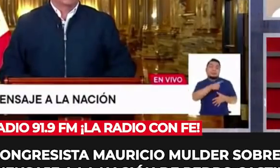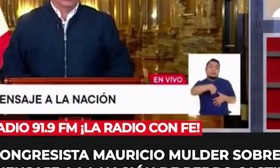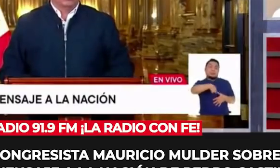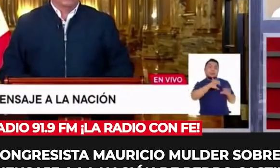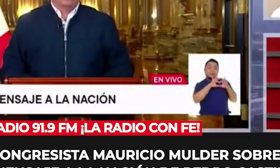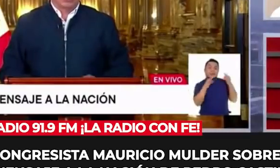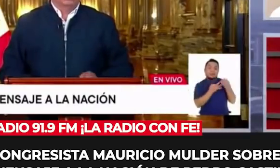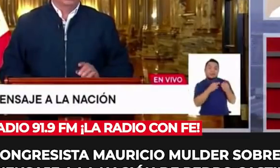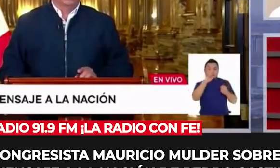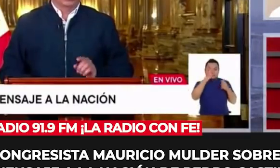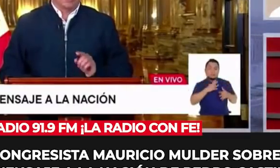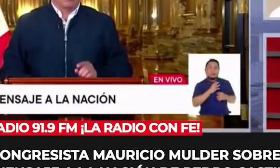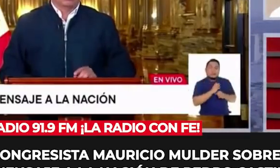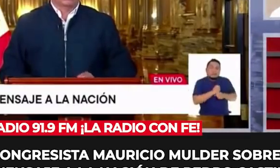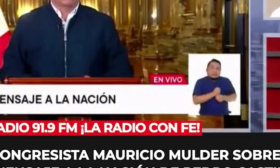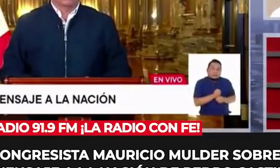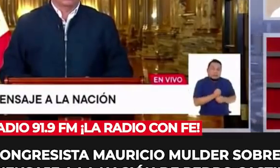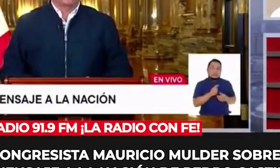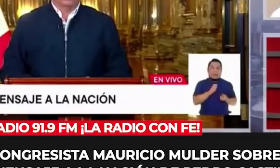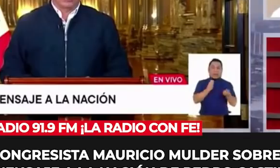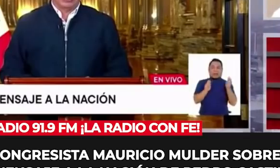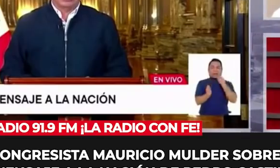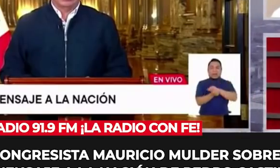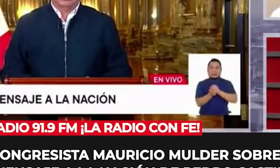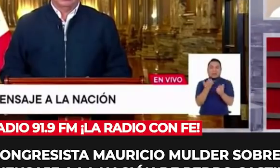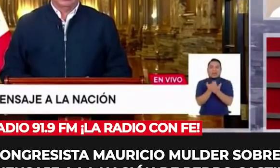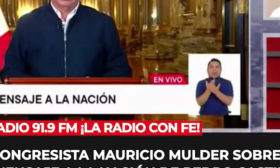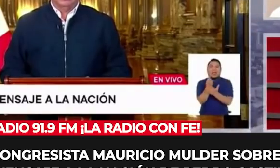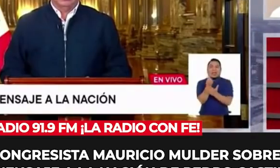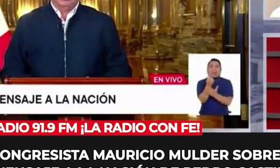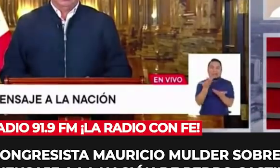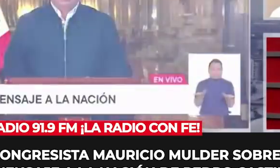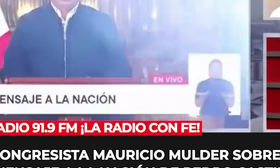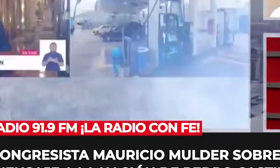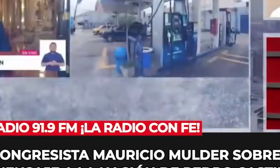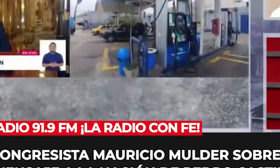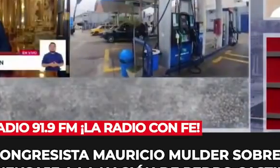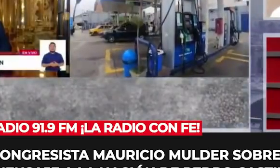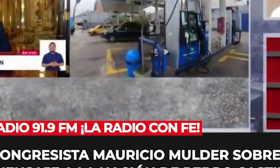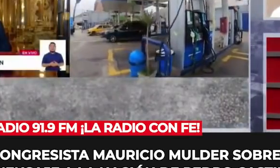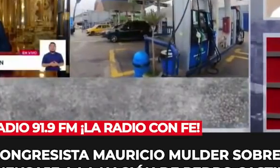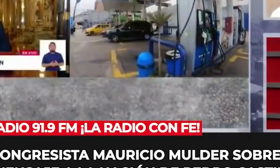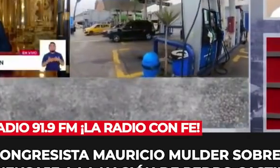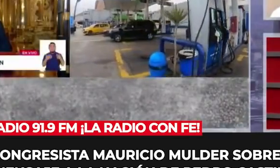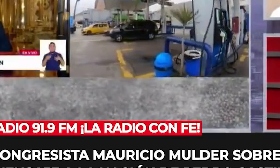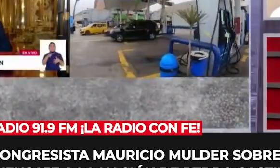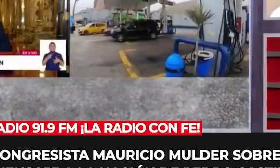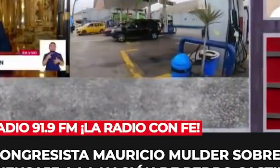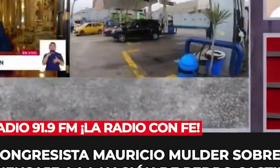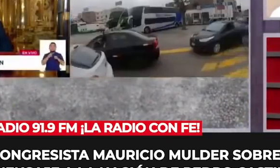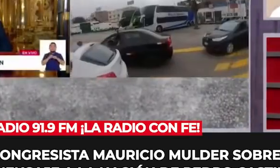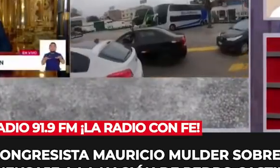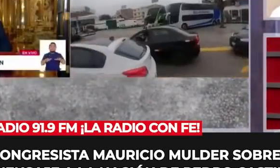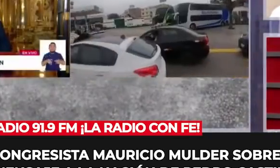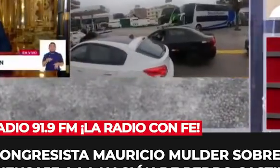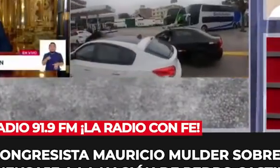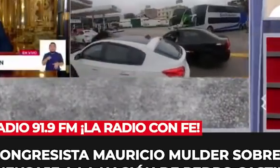en el fútbol, vamos de atrás para adelante. El tema político lo resumió como que está evaluando el gabinete. O sea, Iber